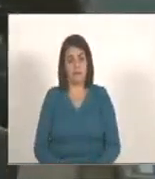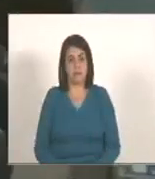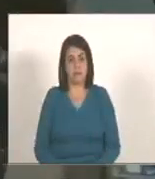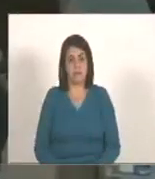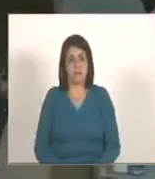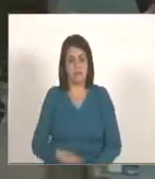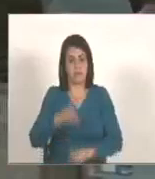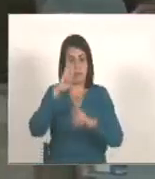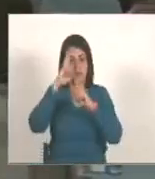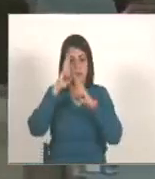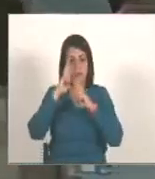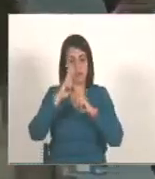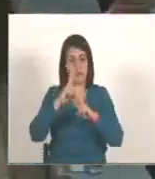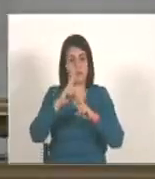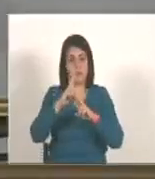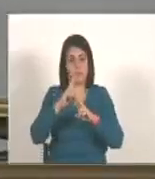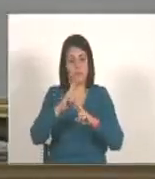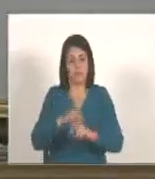a respetar